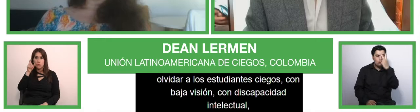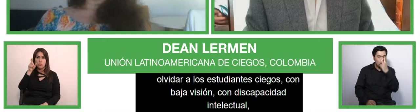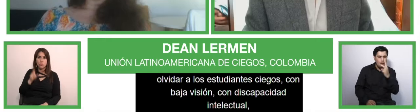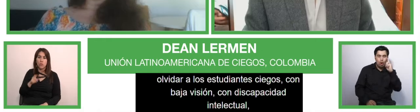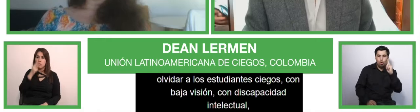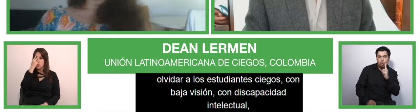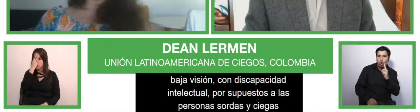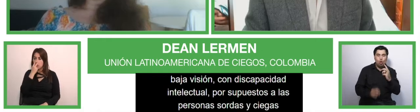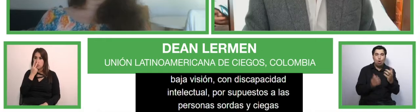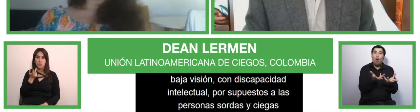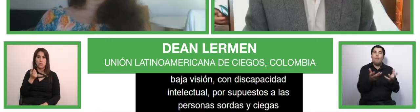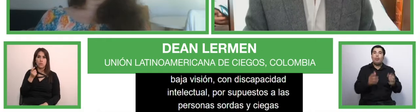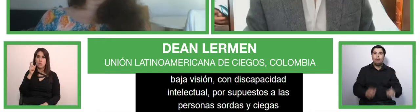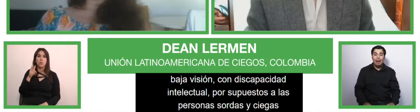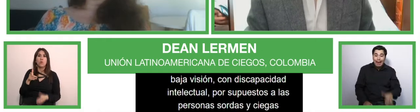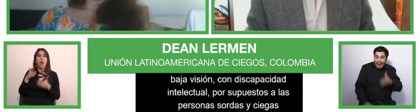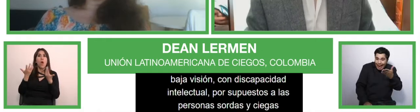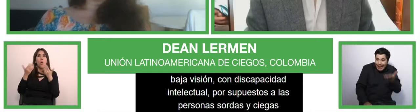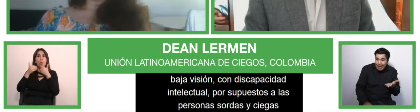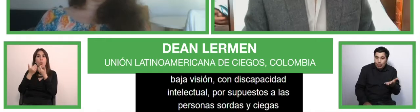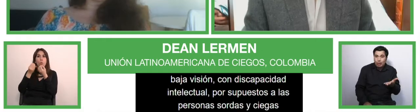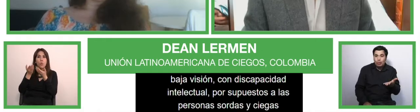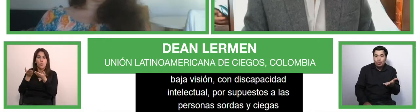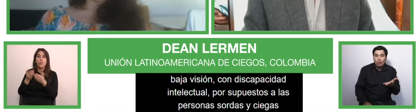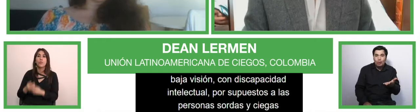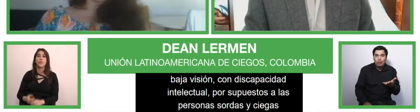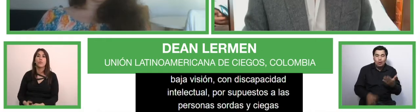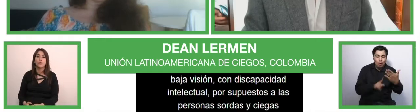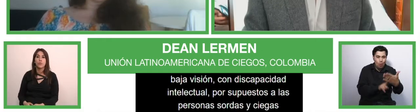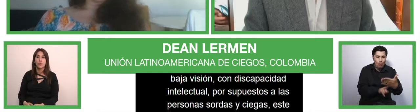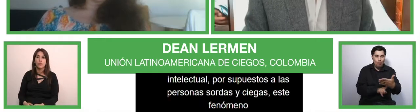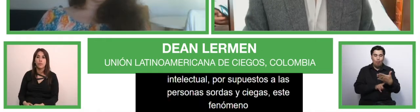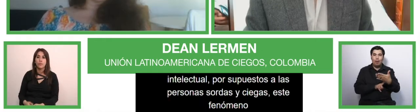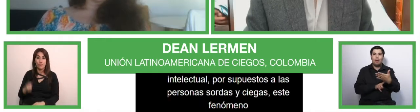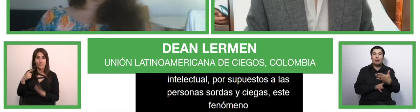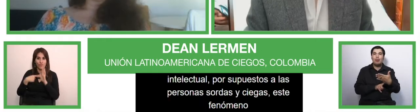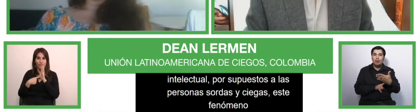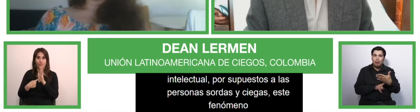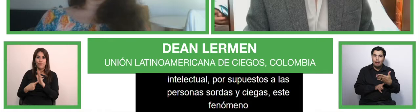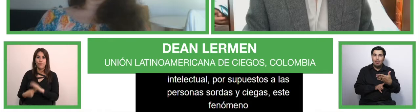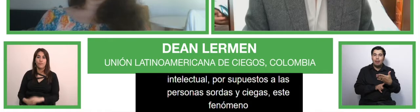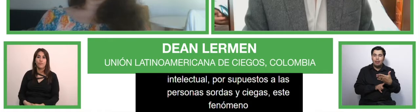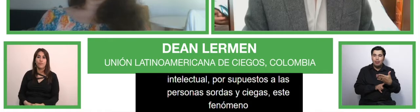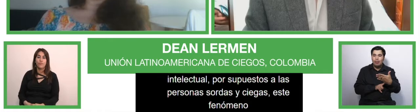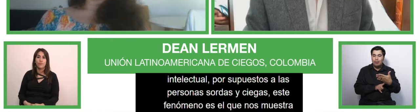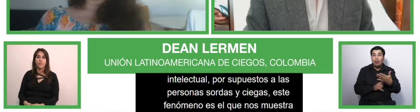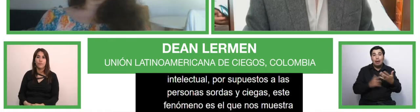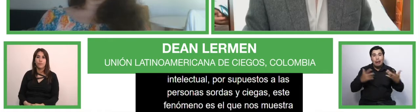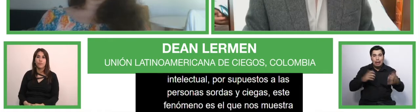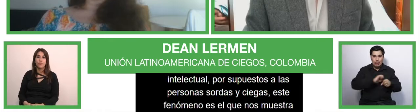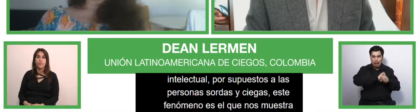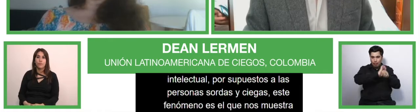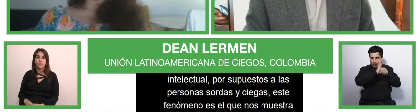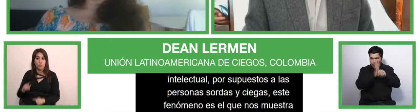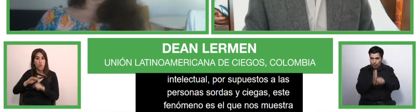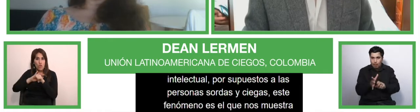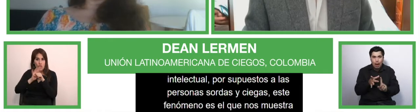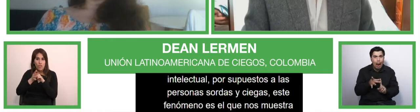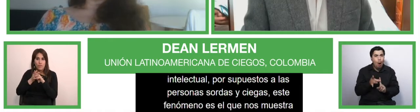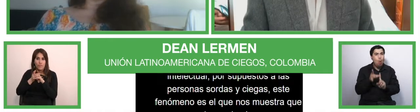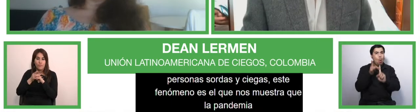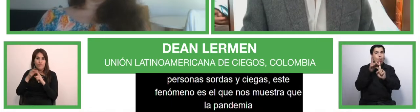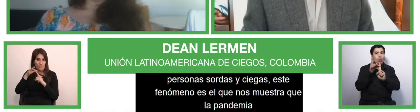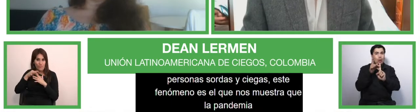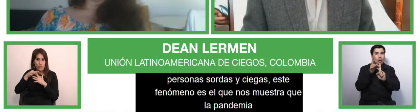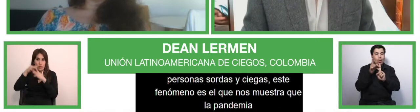Este fenómeno es el que nos muestra que prácticamente la pandemia no solo